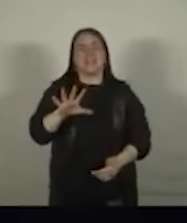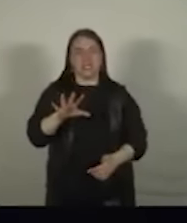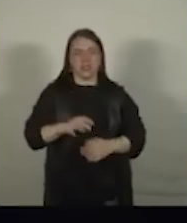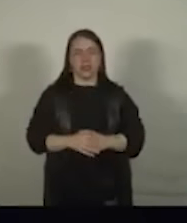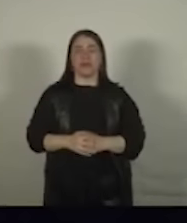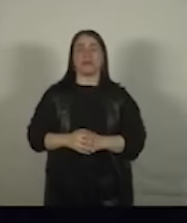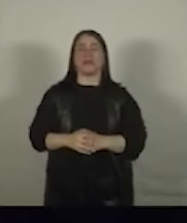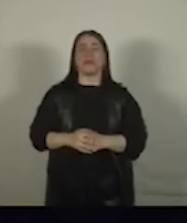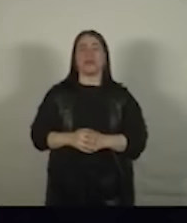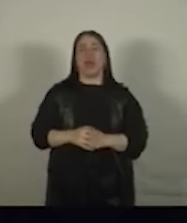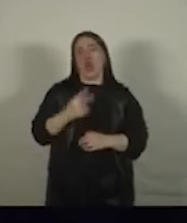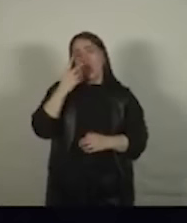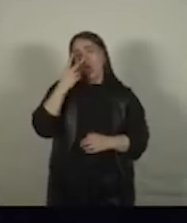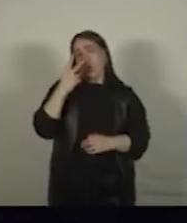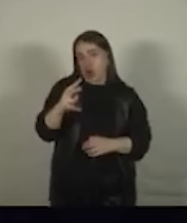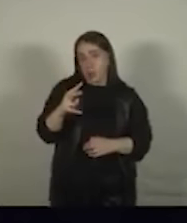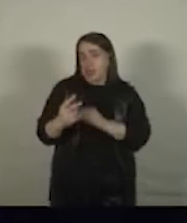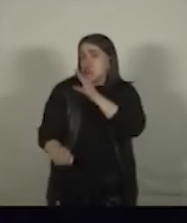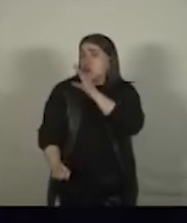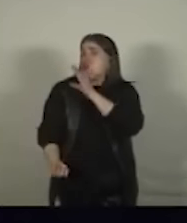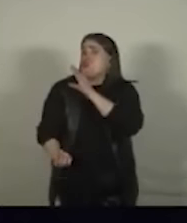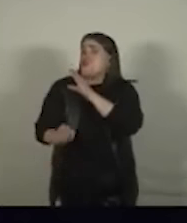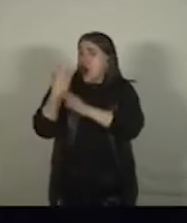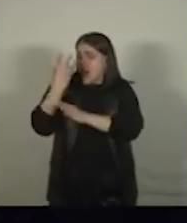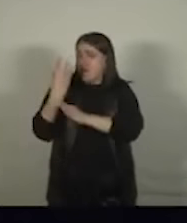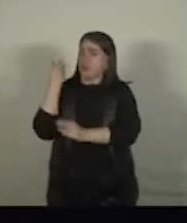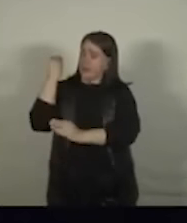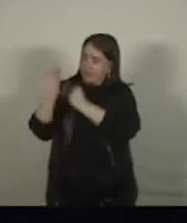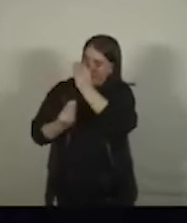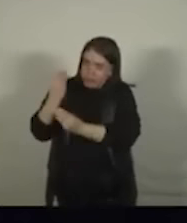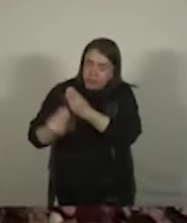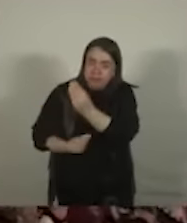de 2.000 dispositivos móviles de respuesta inmediata para casos de violencia basada en género.